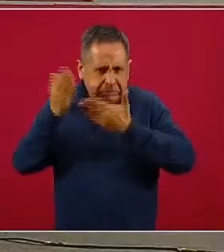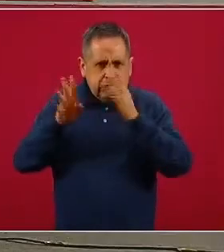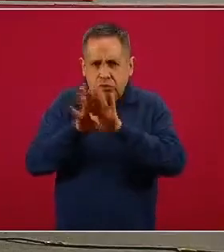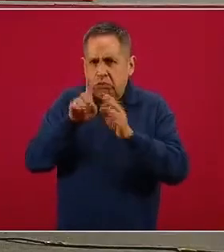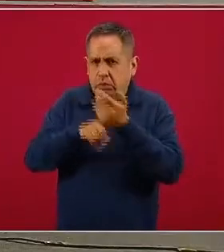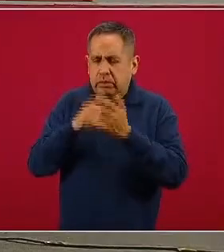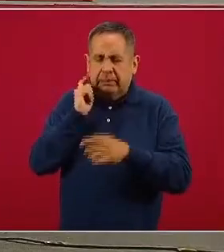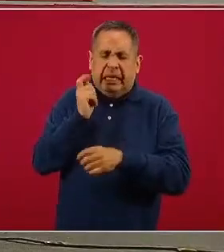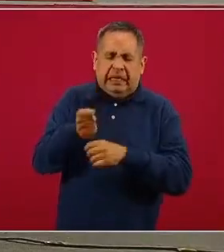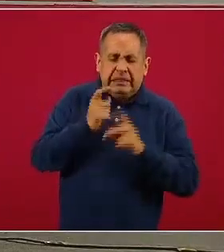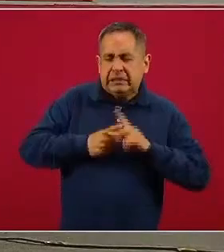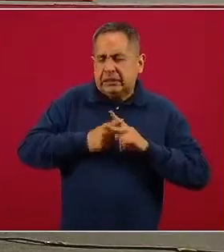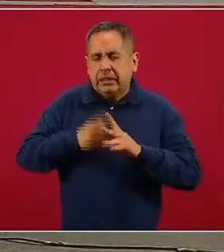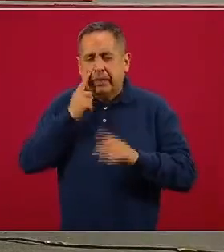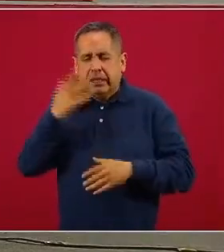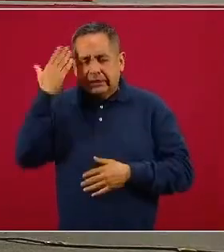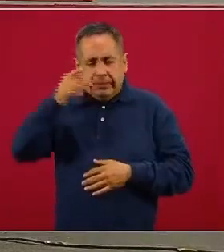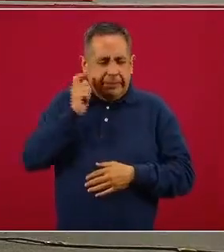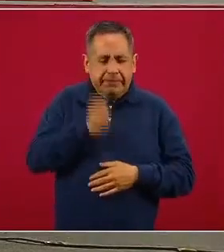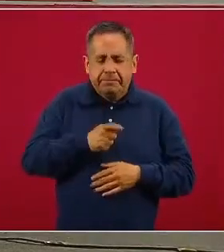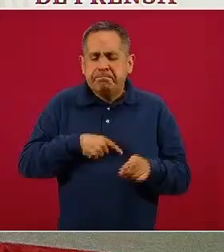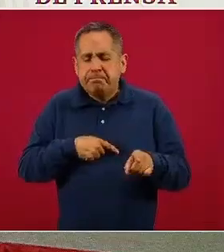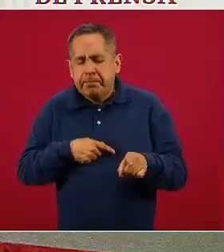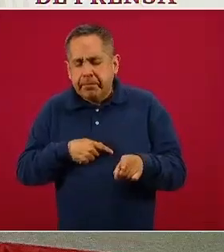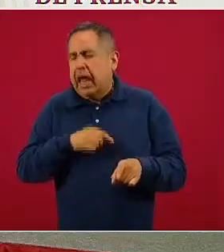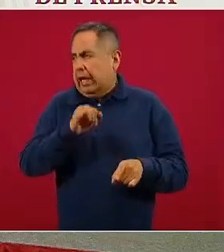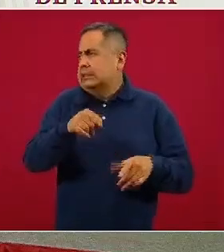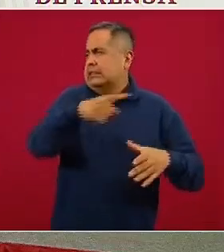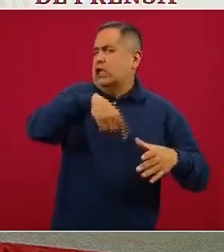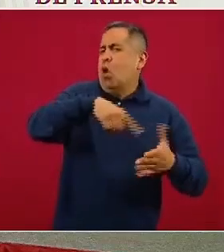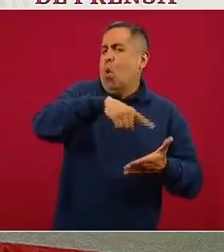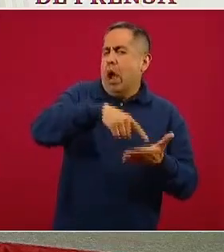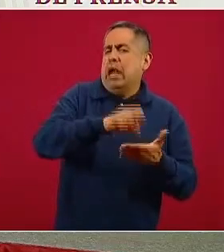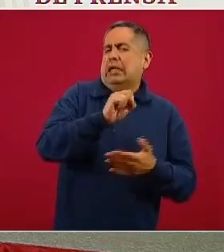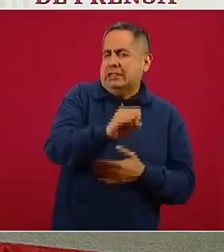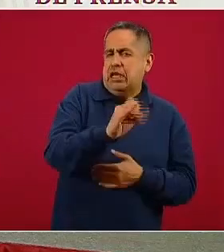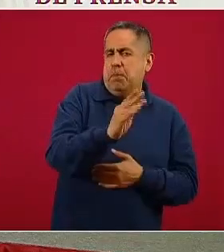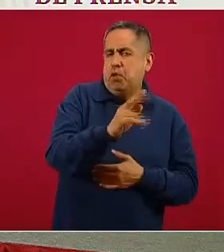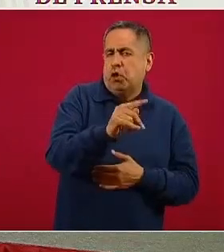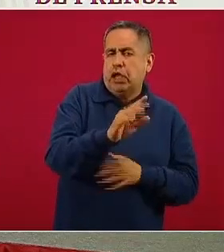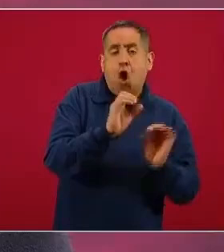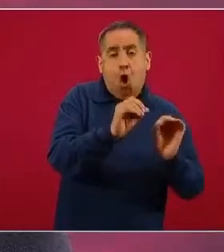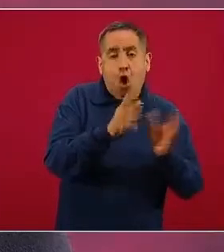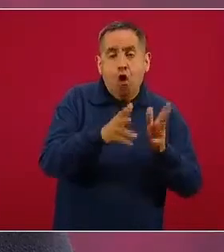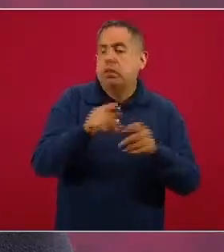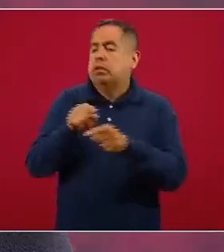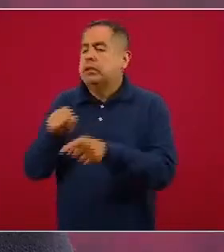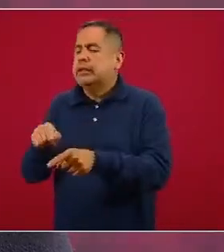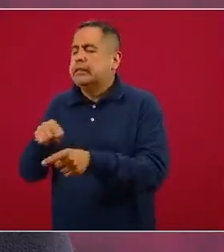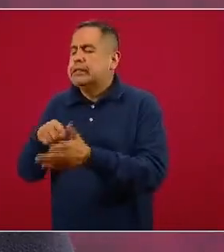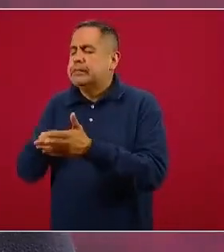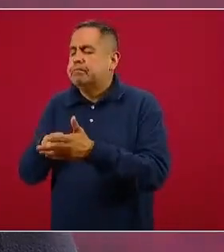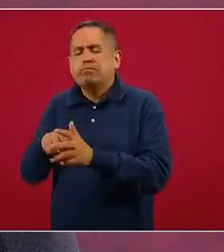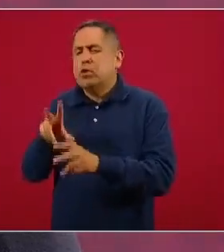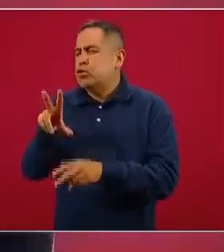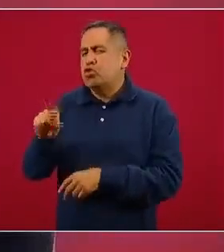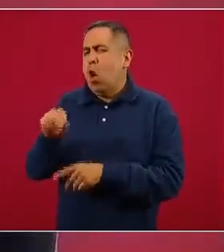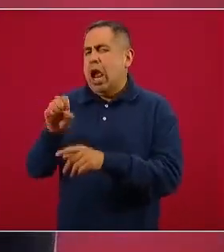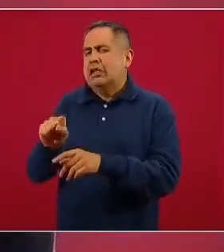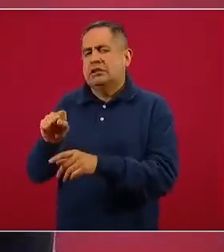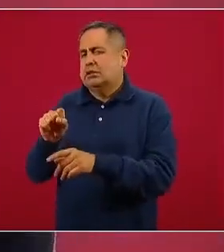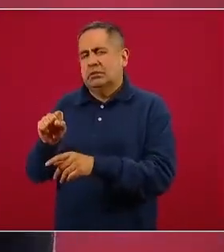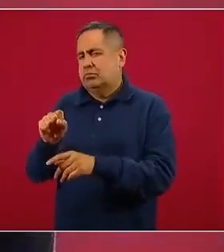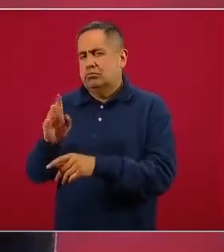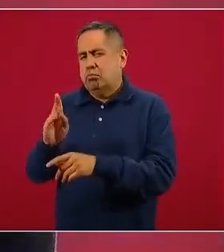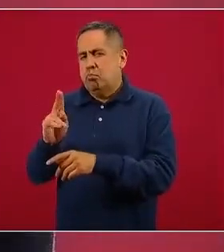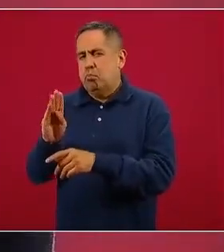técnicamente capacitadas para poder identificar y entonces en su momento precisar que efectivamente sucedió un brote. Y cuando